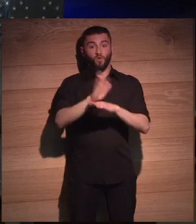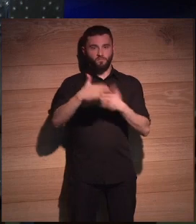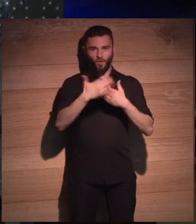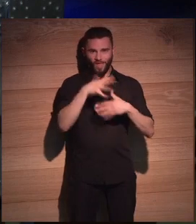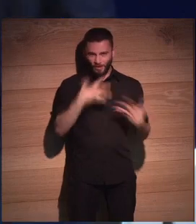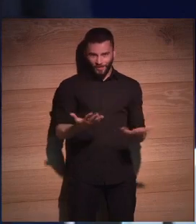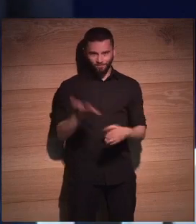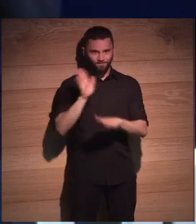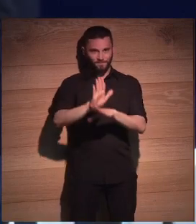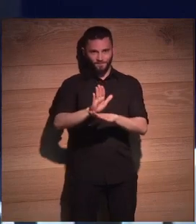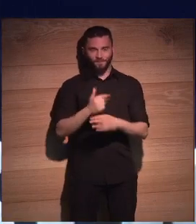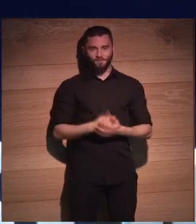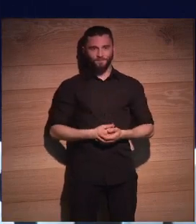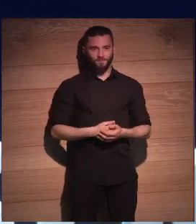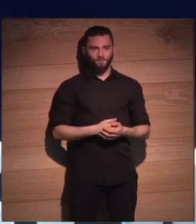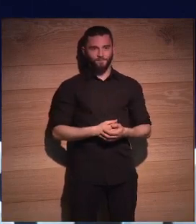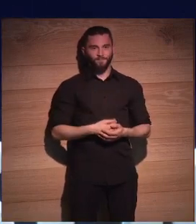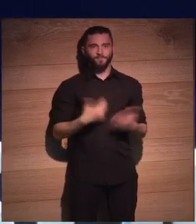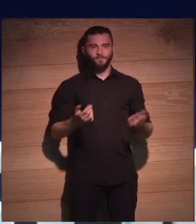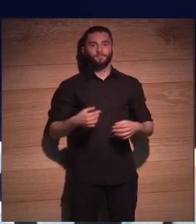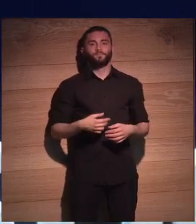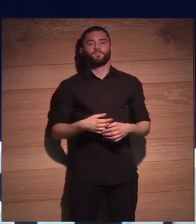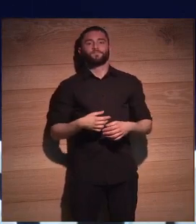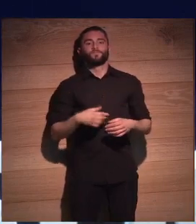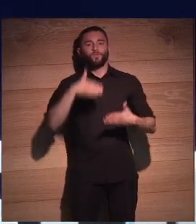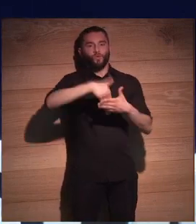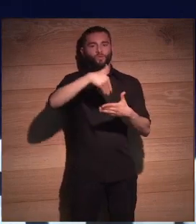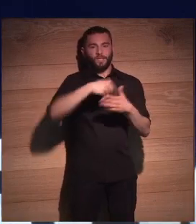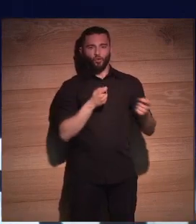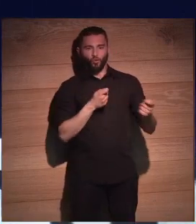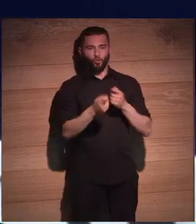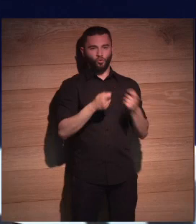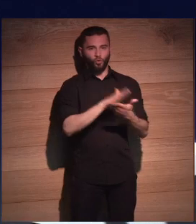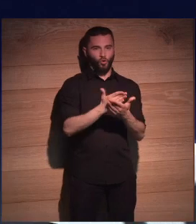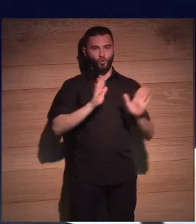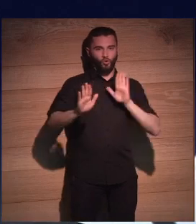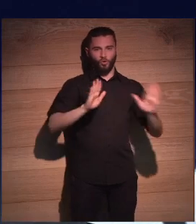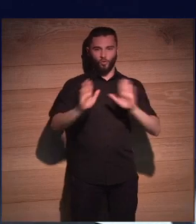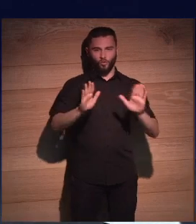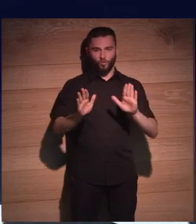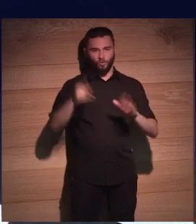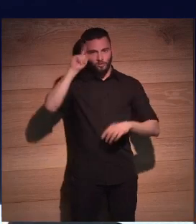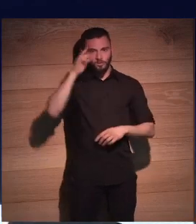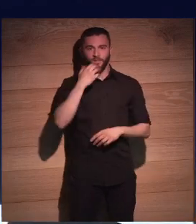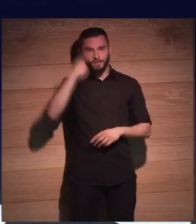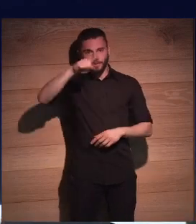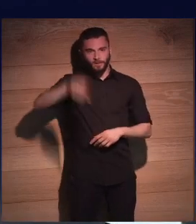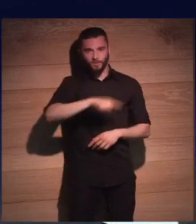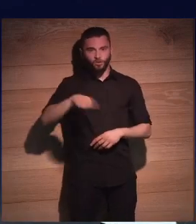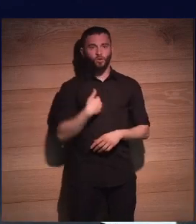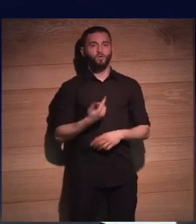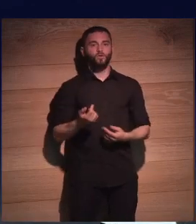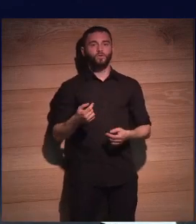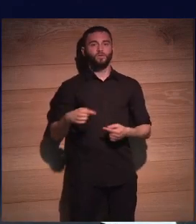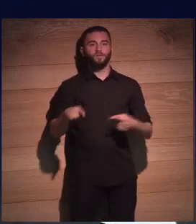moda a día de hoy, ¿vale? Ya lo usé antes. Moderación de contenido. No sé si estáis al tanto, ¿vale? De qué es un discurso de odio, qué no es un discurso de